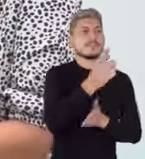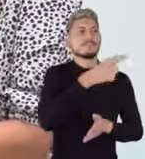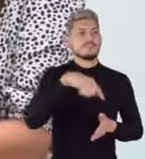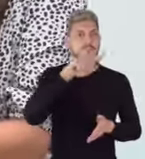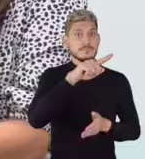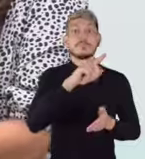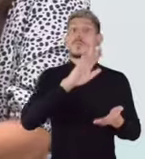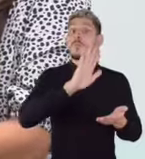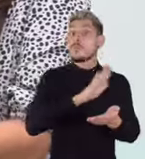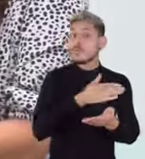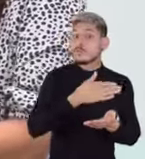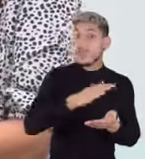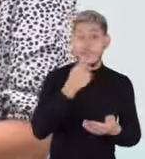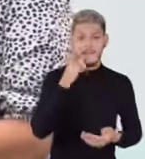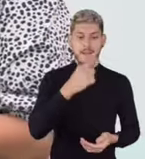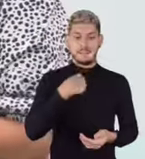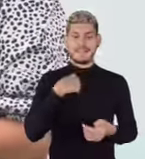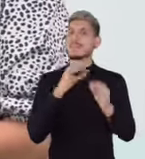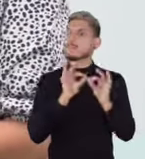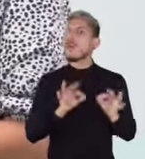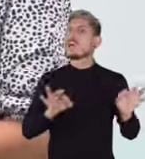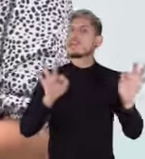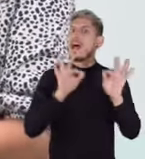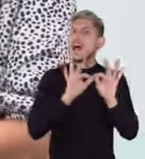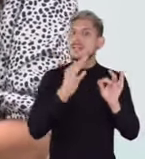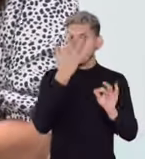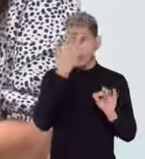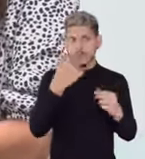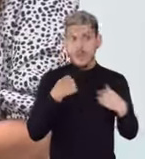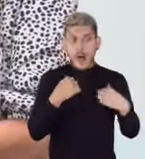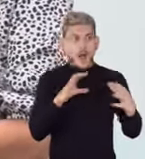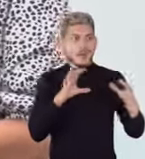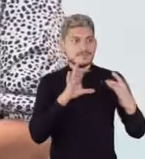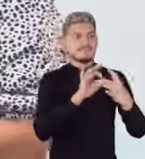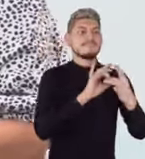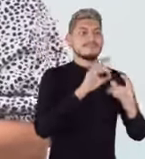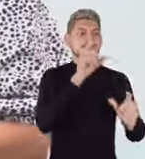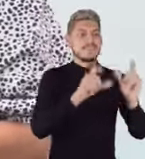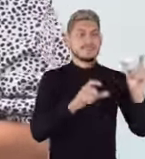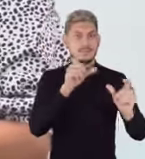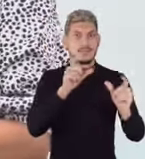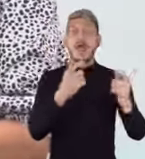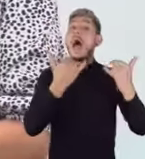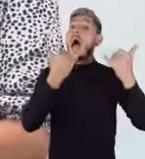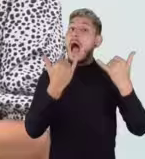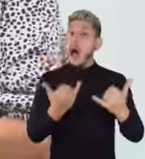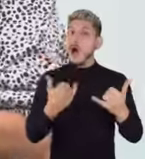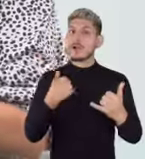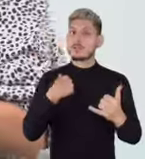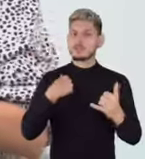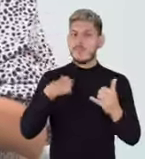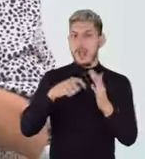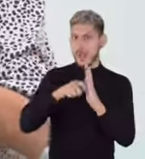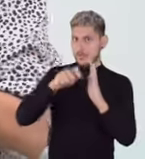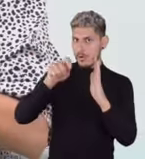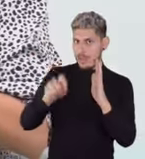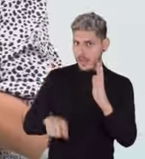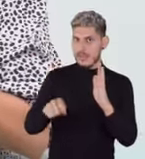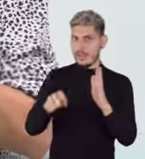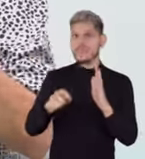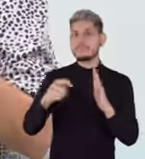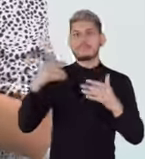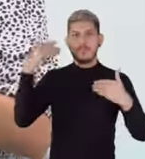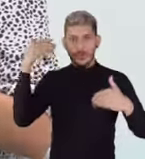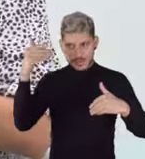como persona? Natalie, sabemos que es mamá, que también ha sido artista, que es abogada. Cuéntanos en dos minutitos cómo ha sido tu